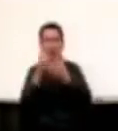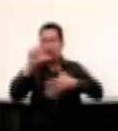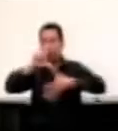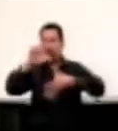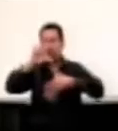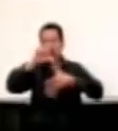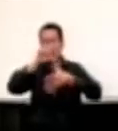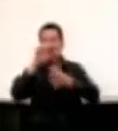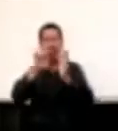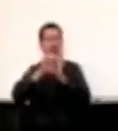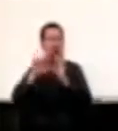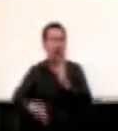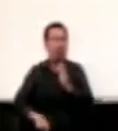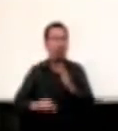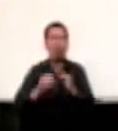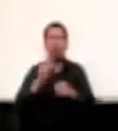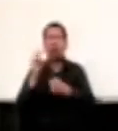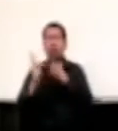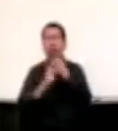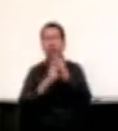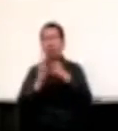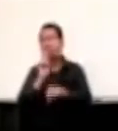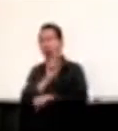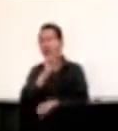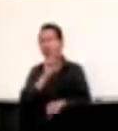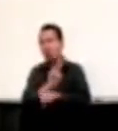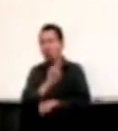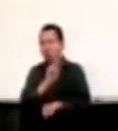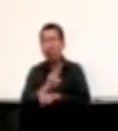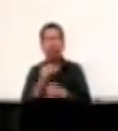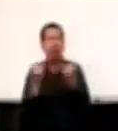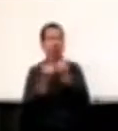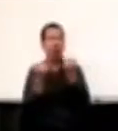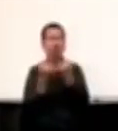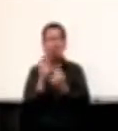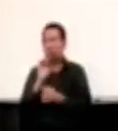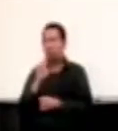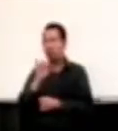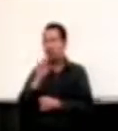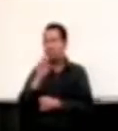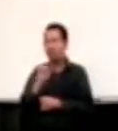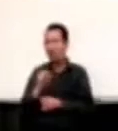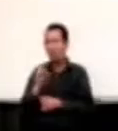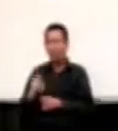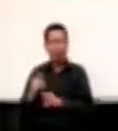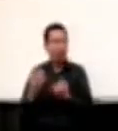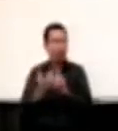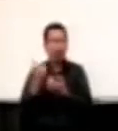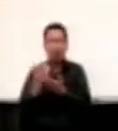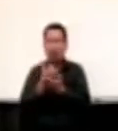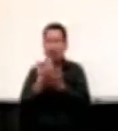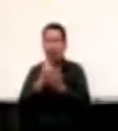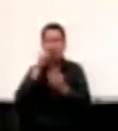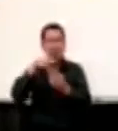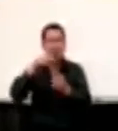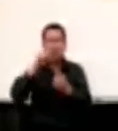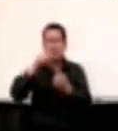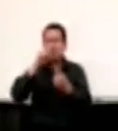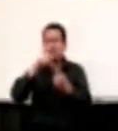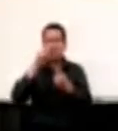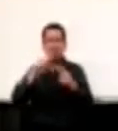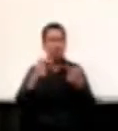Latina, lo vemos por ejemplo en el caso venezolano, el caso colombiano, ¿no? Pero hay otros escenarios incluso que son